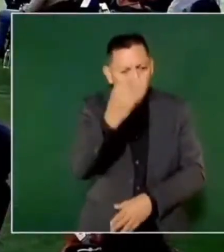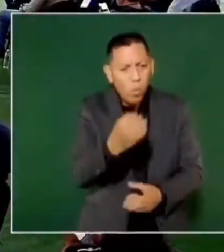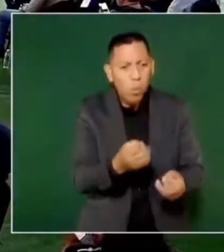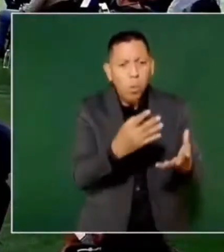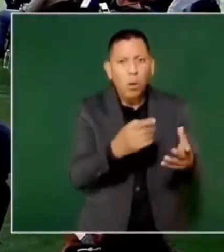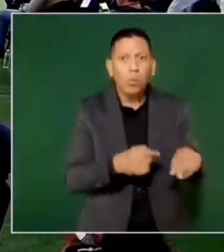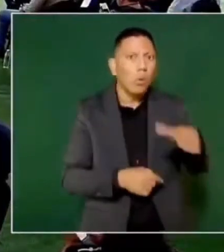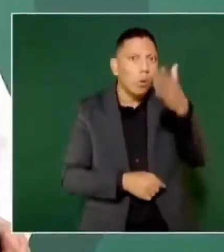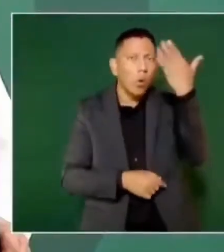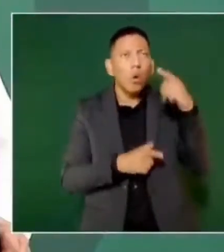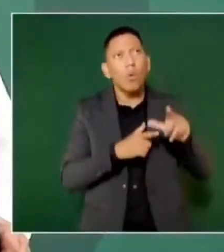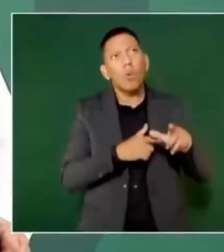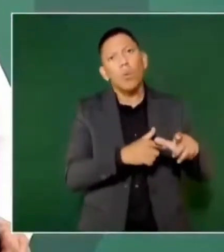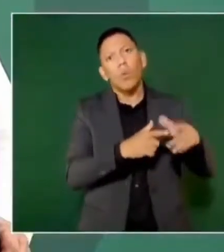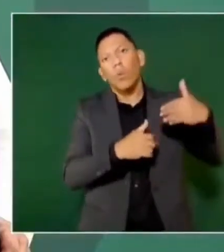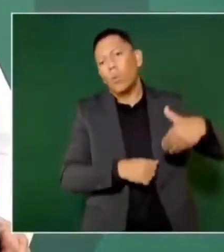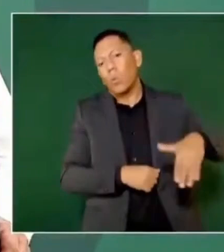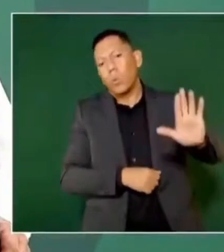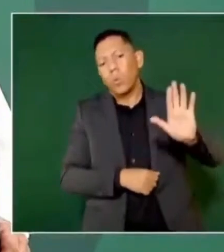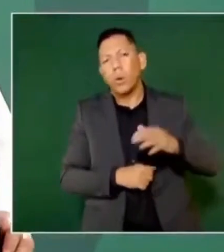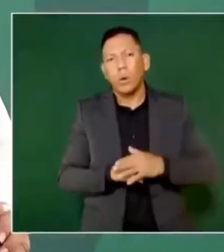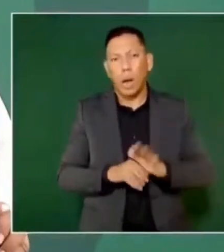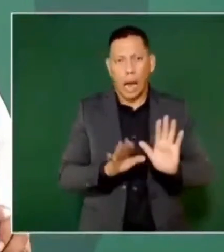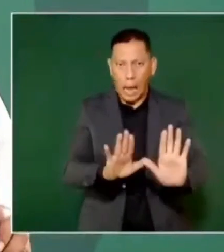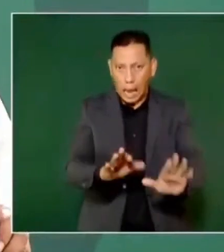¿Y cómo en estos casos? 10 días.